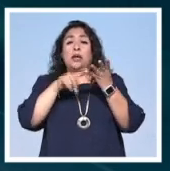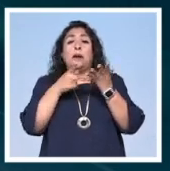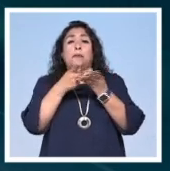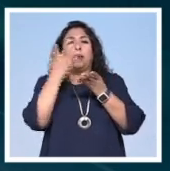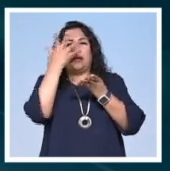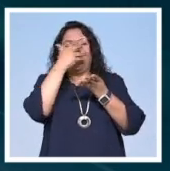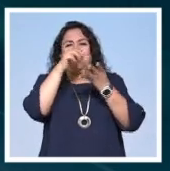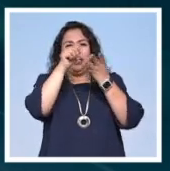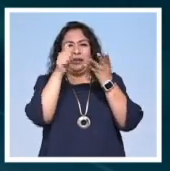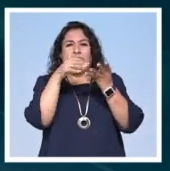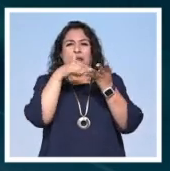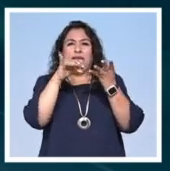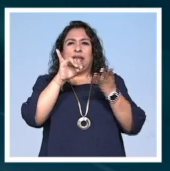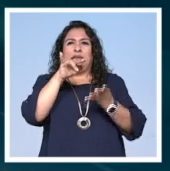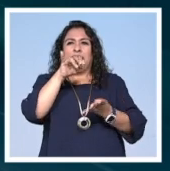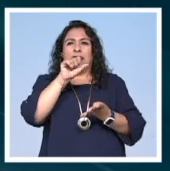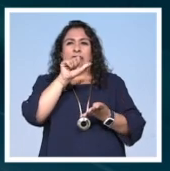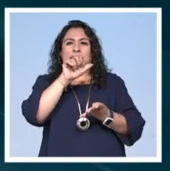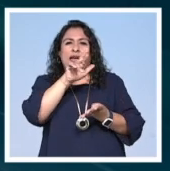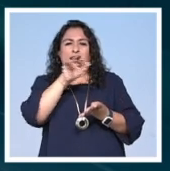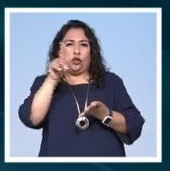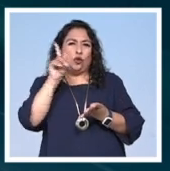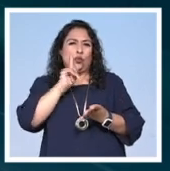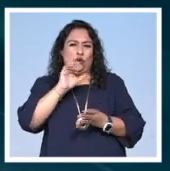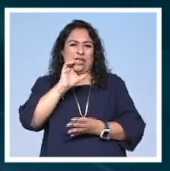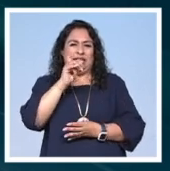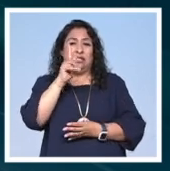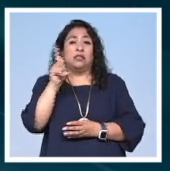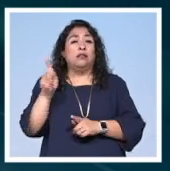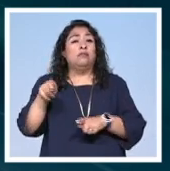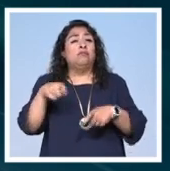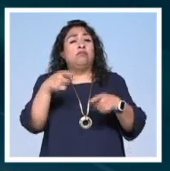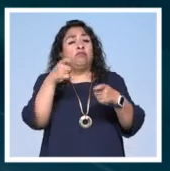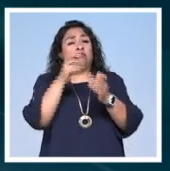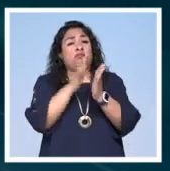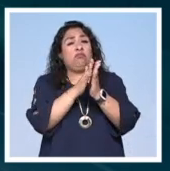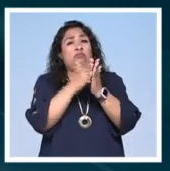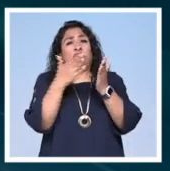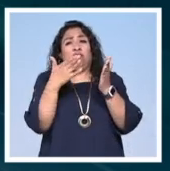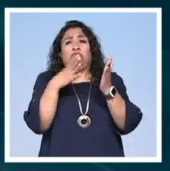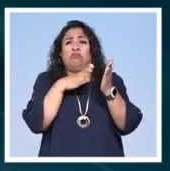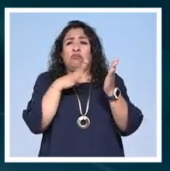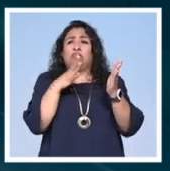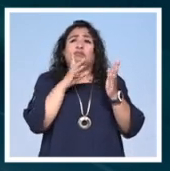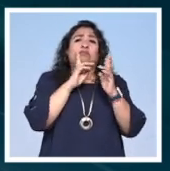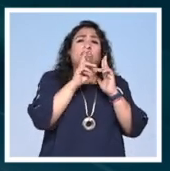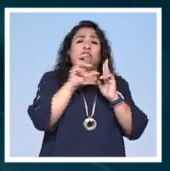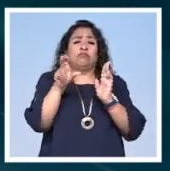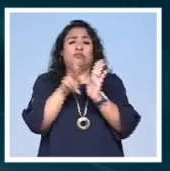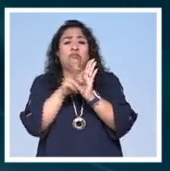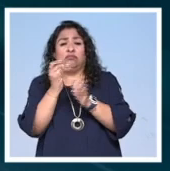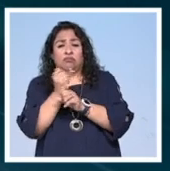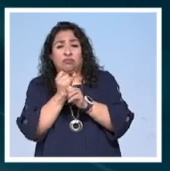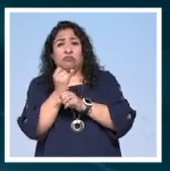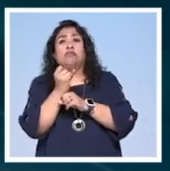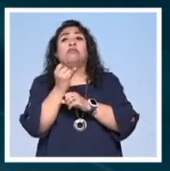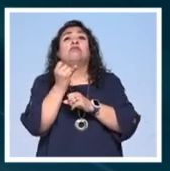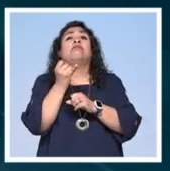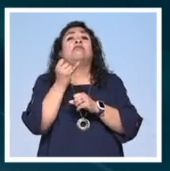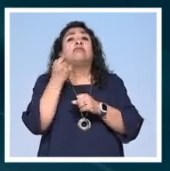de literatura Inés Arredondo Cristina Pacheco nos deja una obra literaria la cual va de la narrativa al periodismo